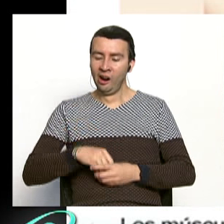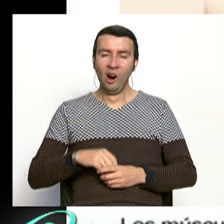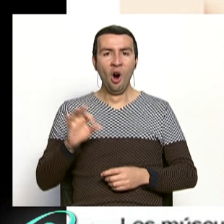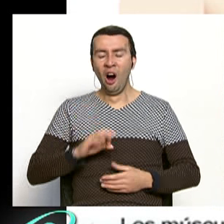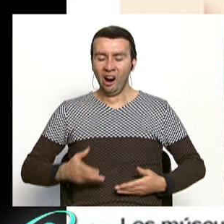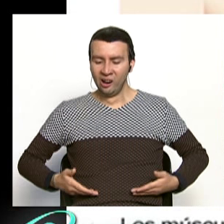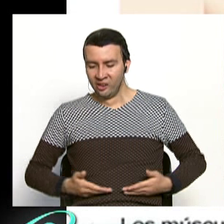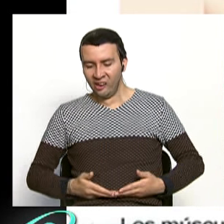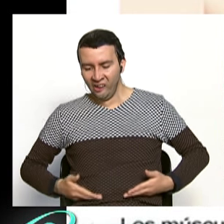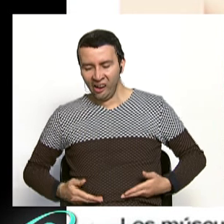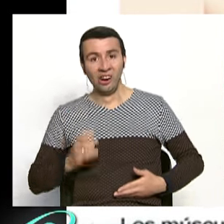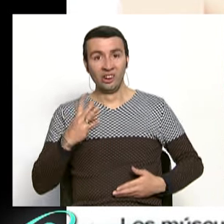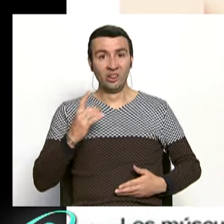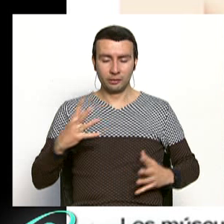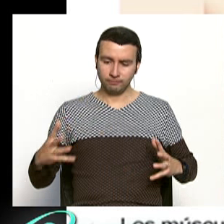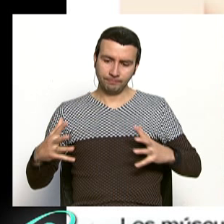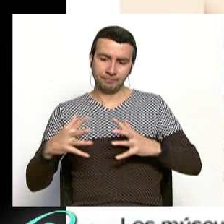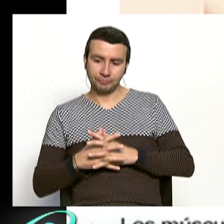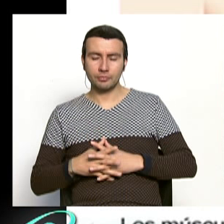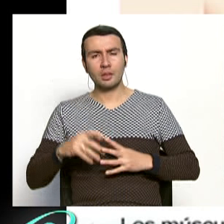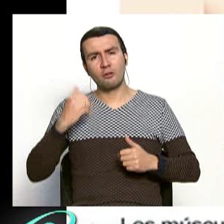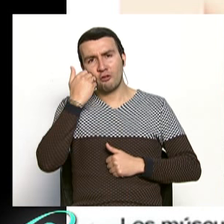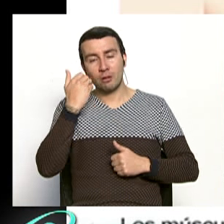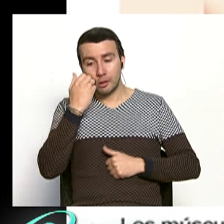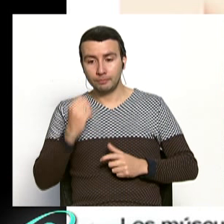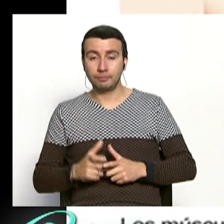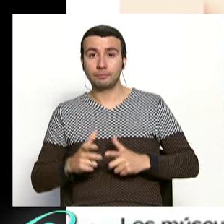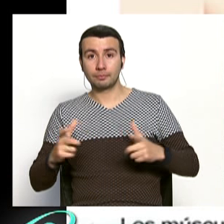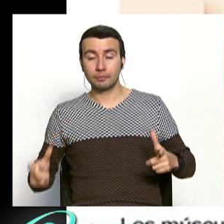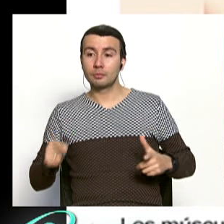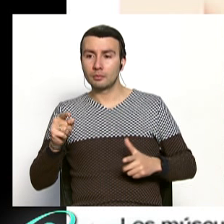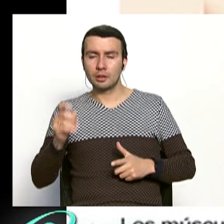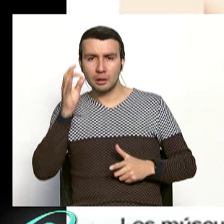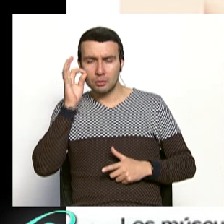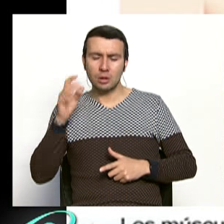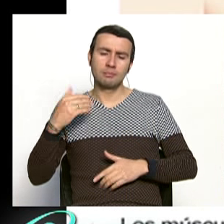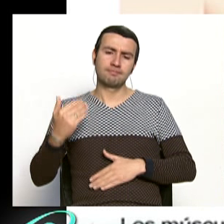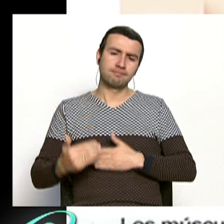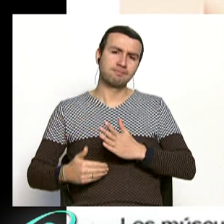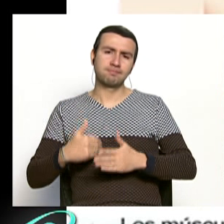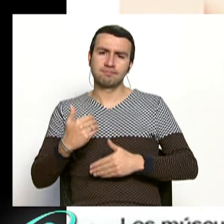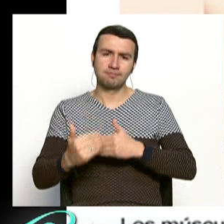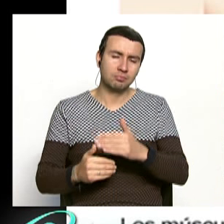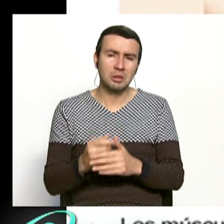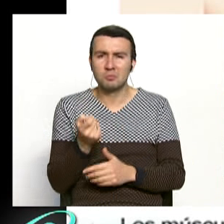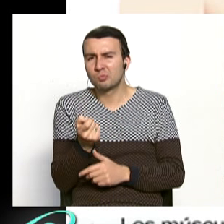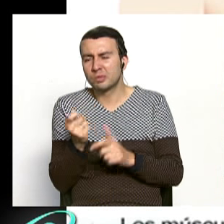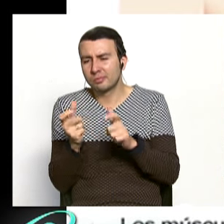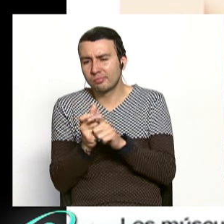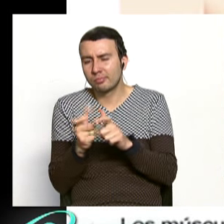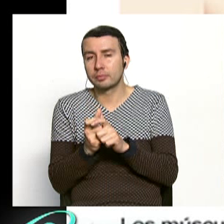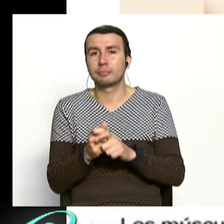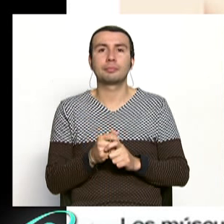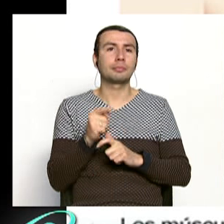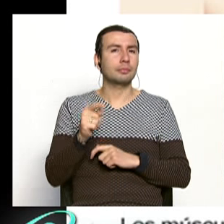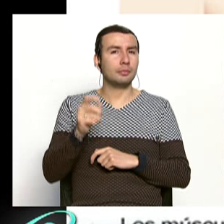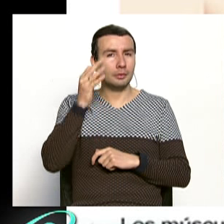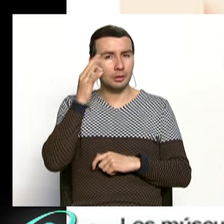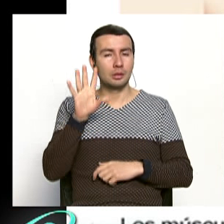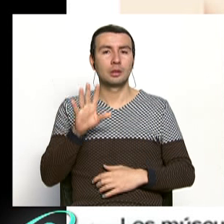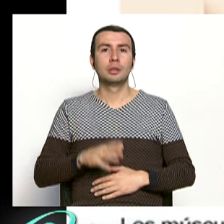crónico asociado a una enfermedad pélvica inflamatoria que se ha hecho Crónica en el tiempo es realmente muy poco probablemente sea